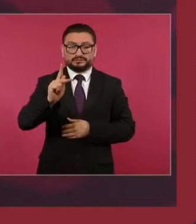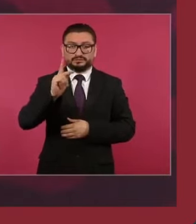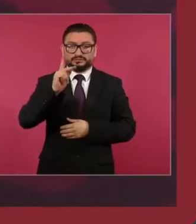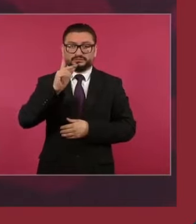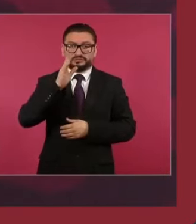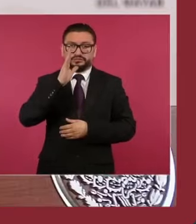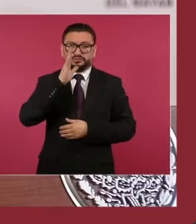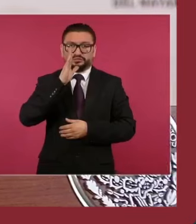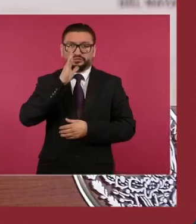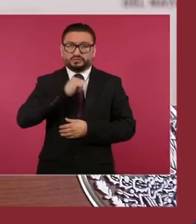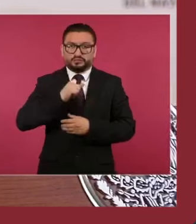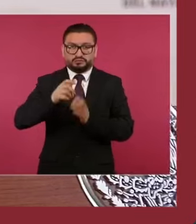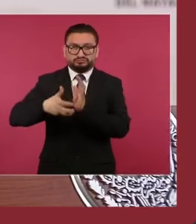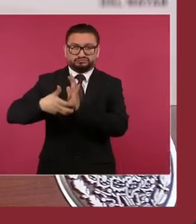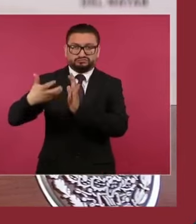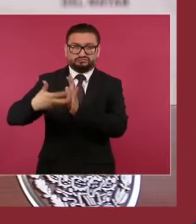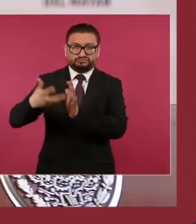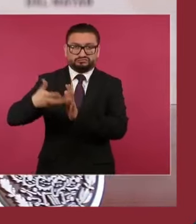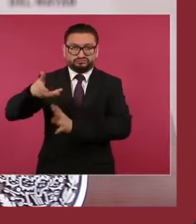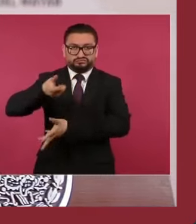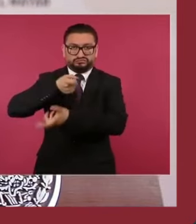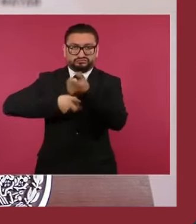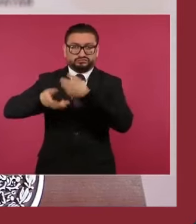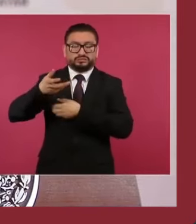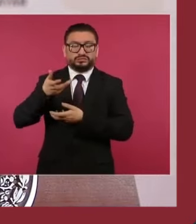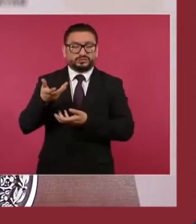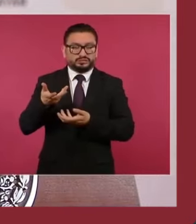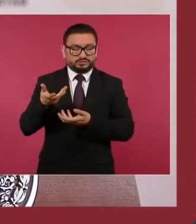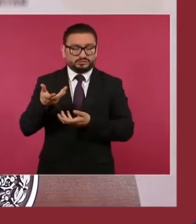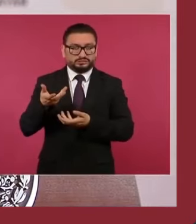no exploten